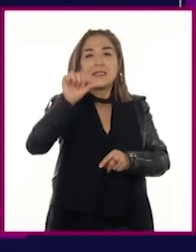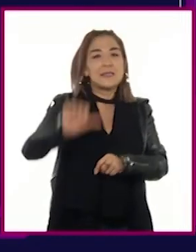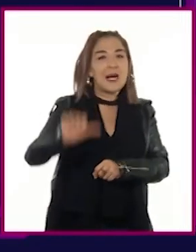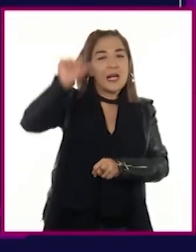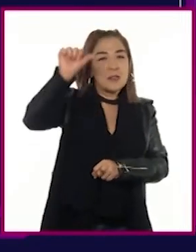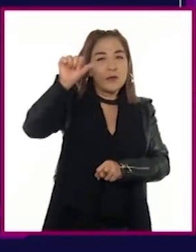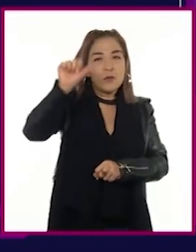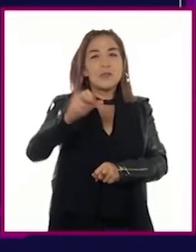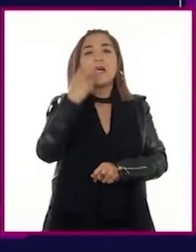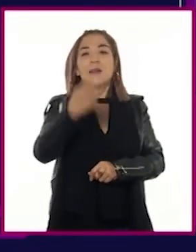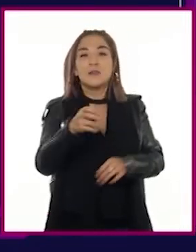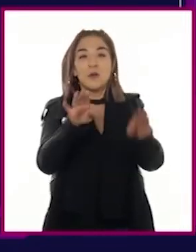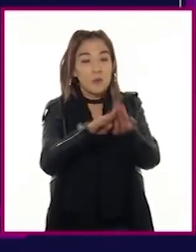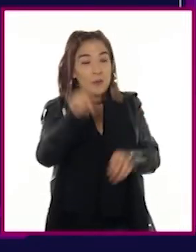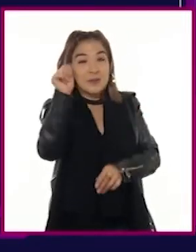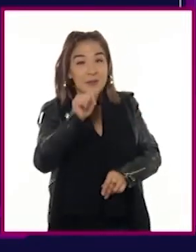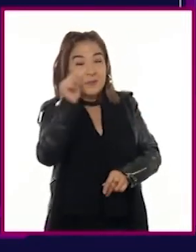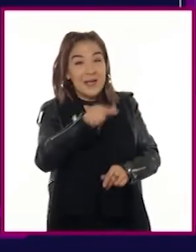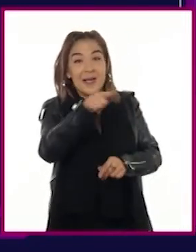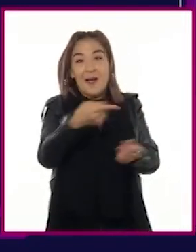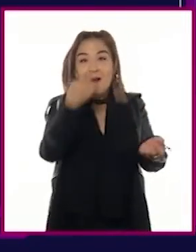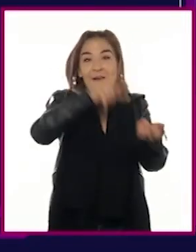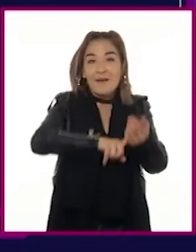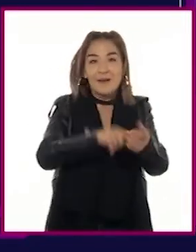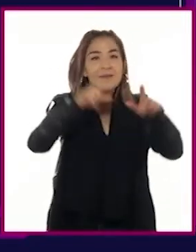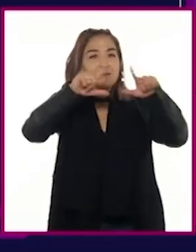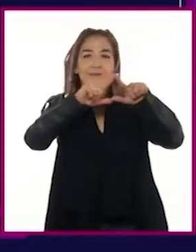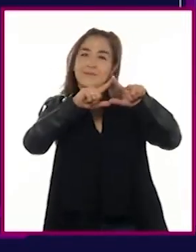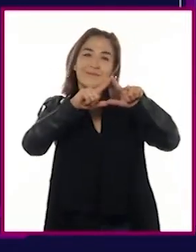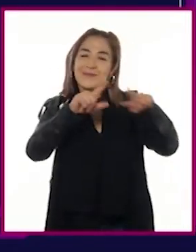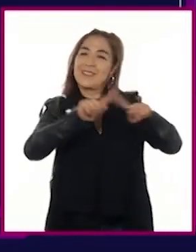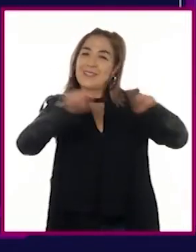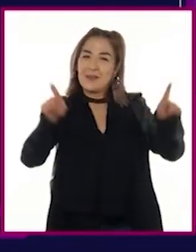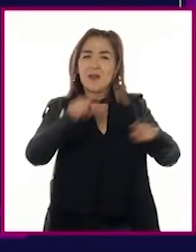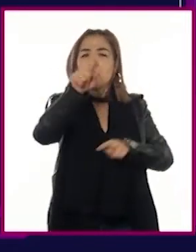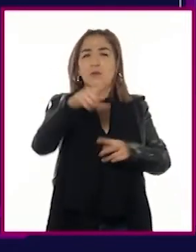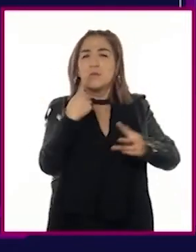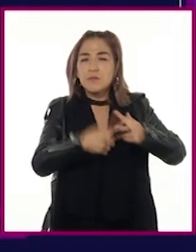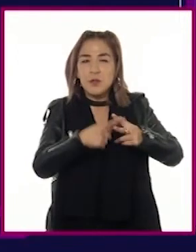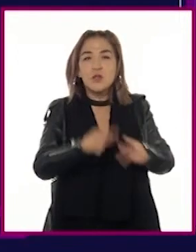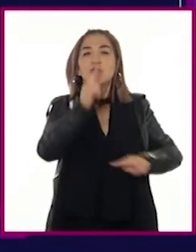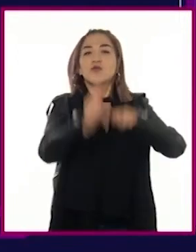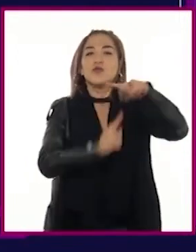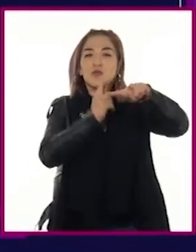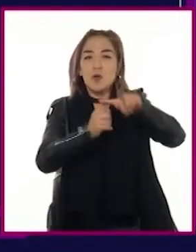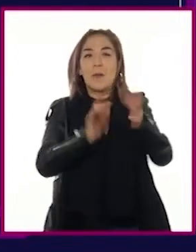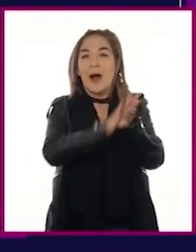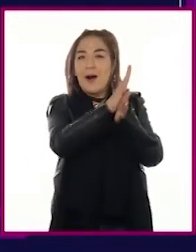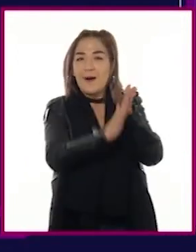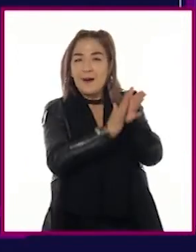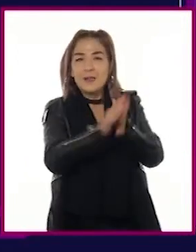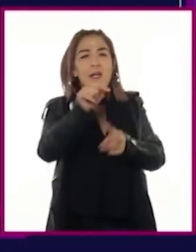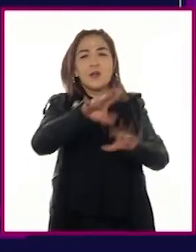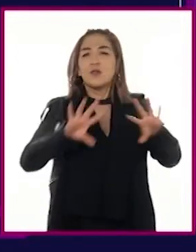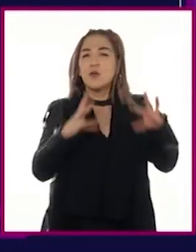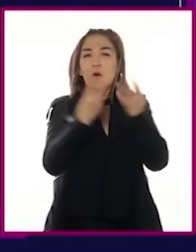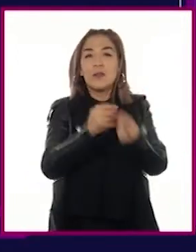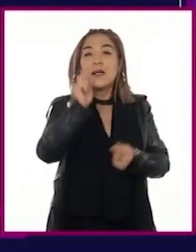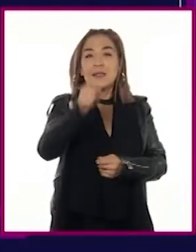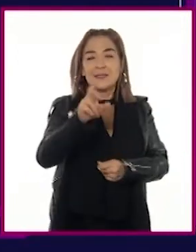la altura no siempre queda al interior del triángulo. Al calcular y sumar las áreas, el área total es